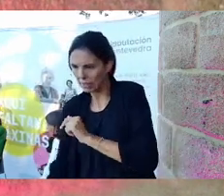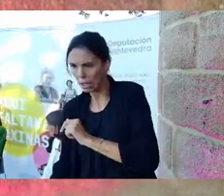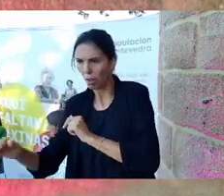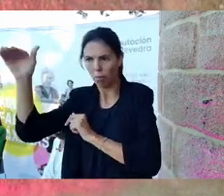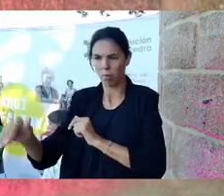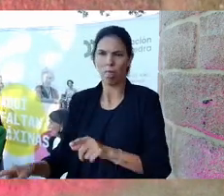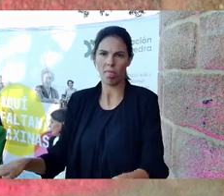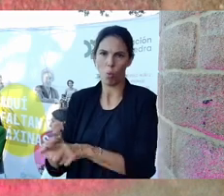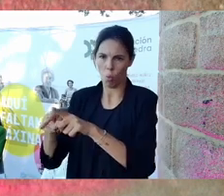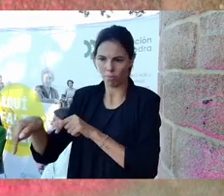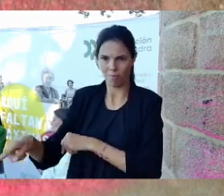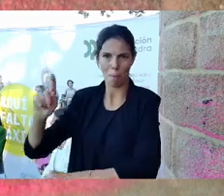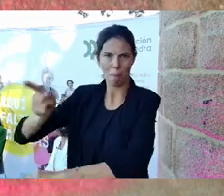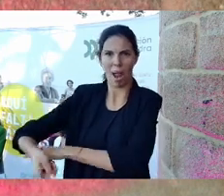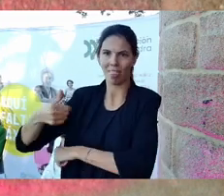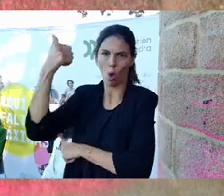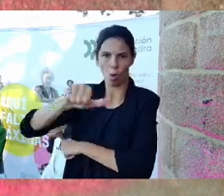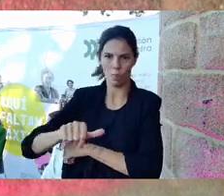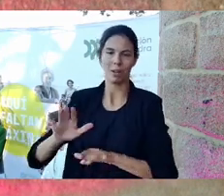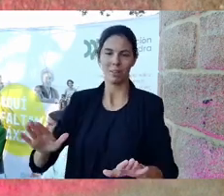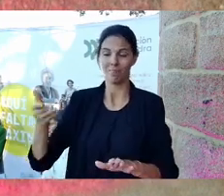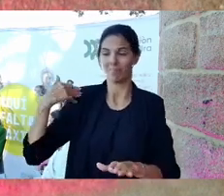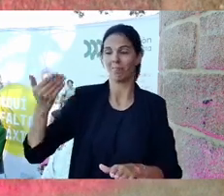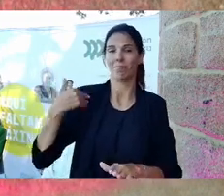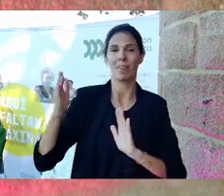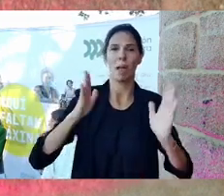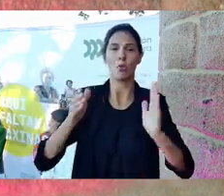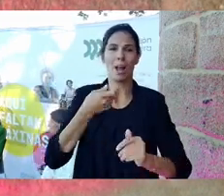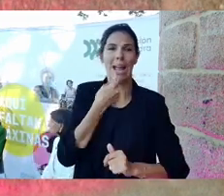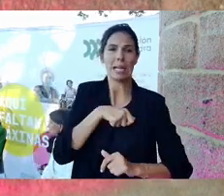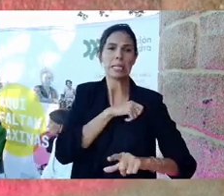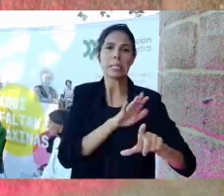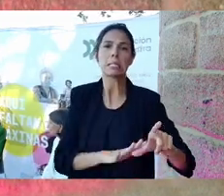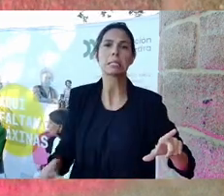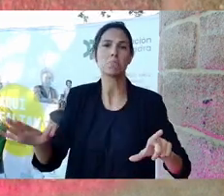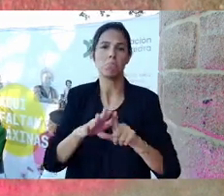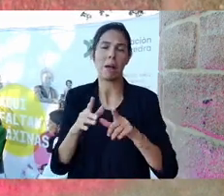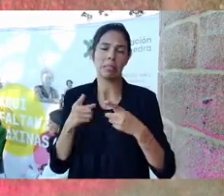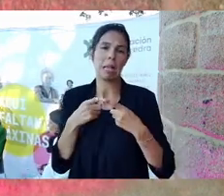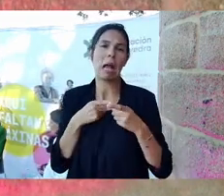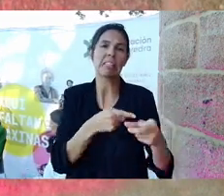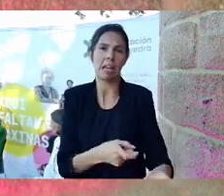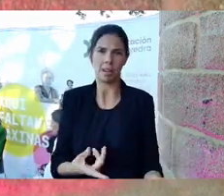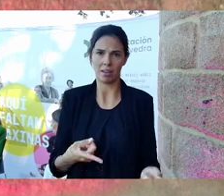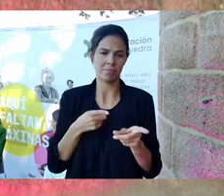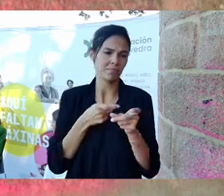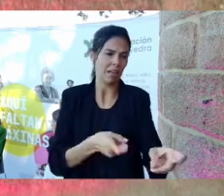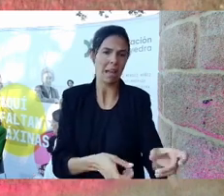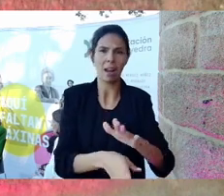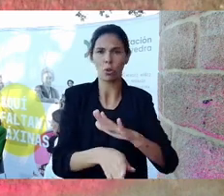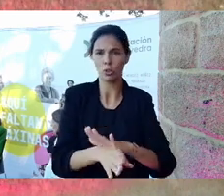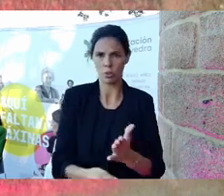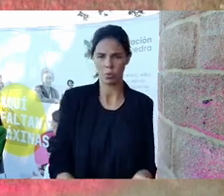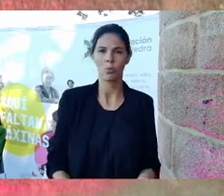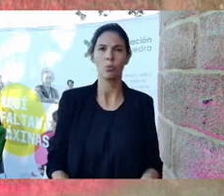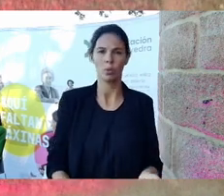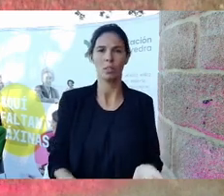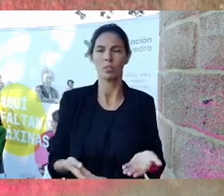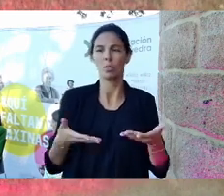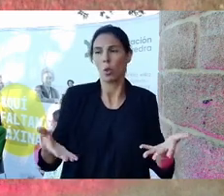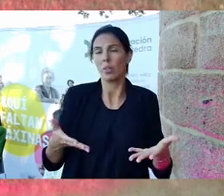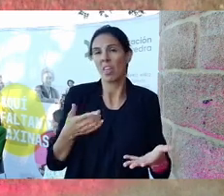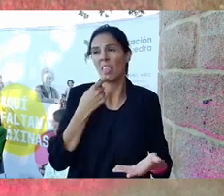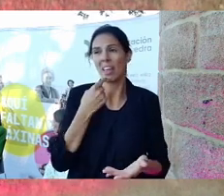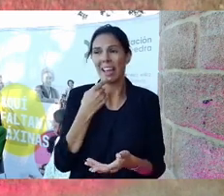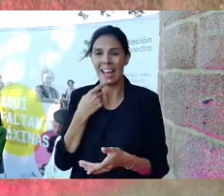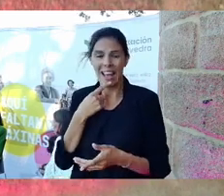varón, aunque hubiera sido pequeñito, habría reinado el hermano. Estábamos en una España en guerra, en una cristiandad en guerra permanente. Se